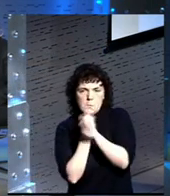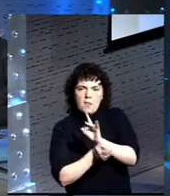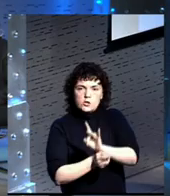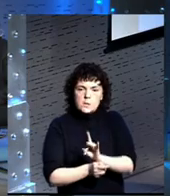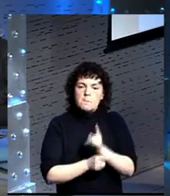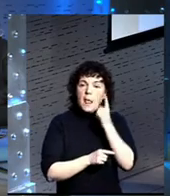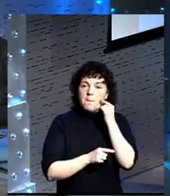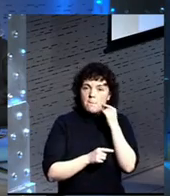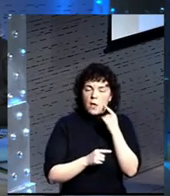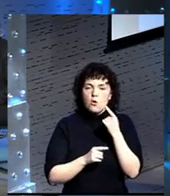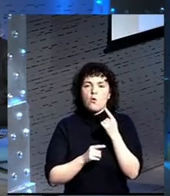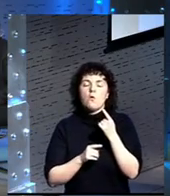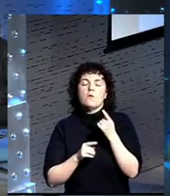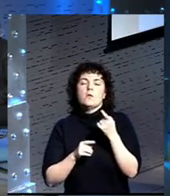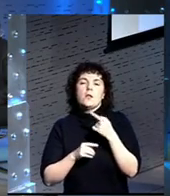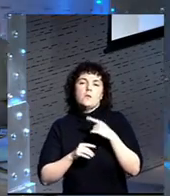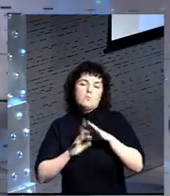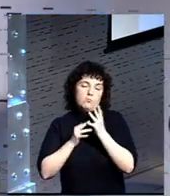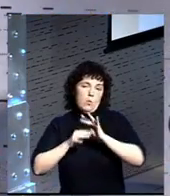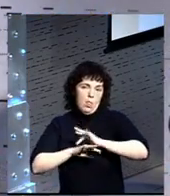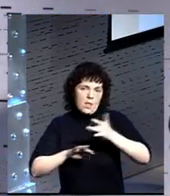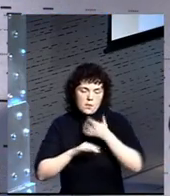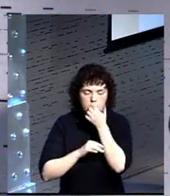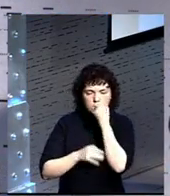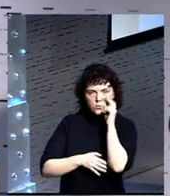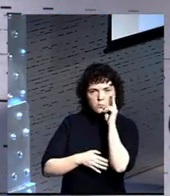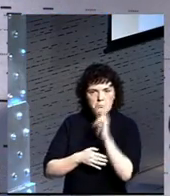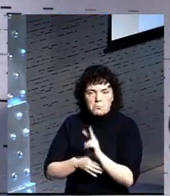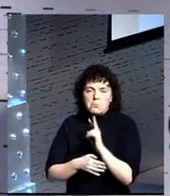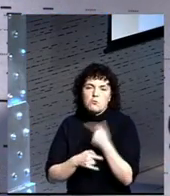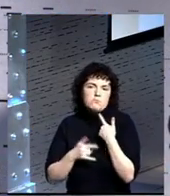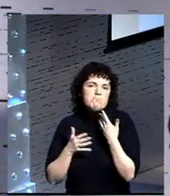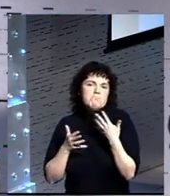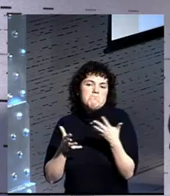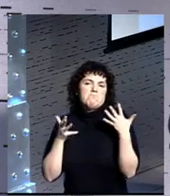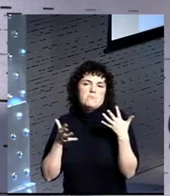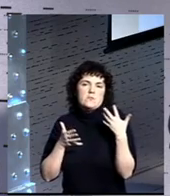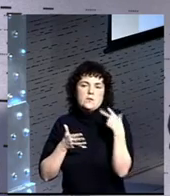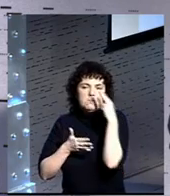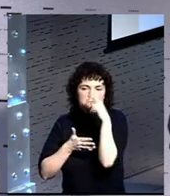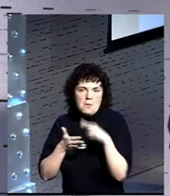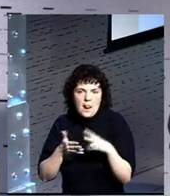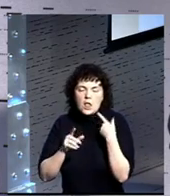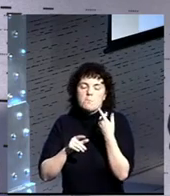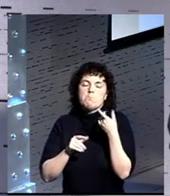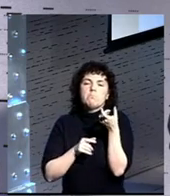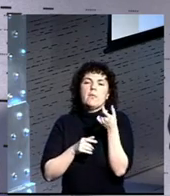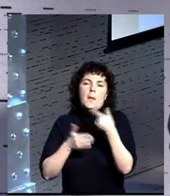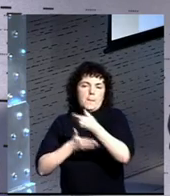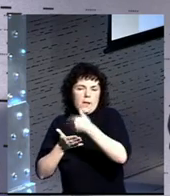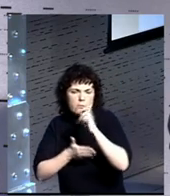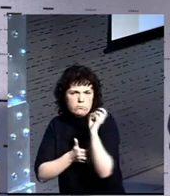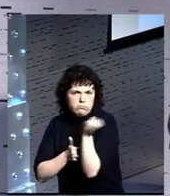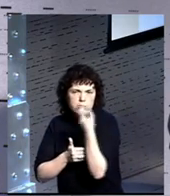que se establecen en el mundo digital, yo me encanta, leo todas las menciones que se hacen de Bankinter o de cualquiera de